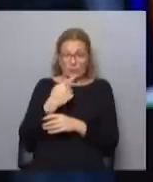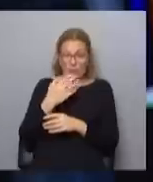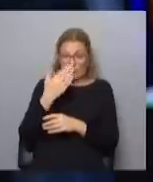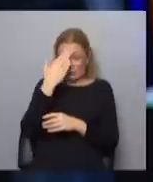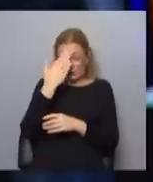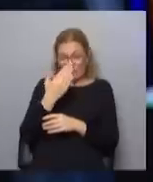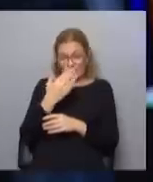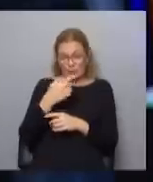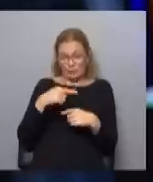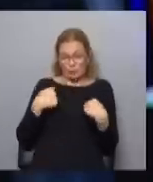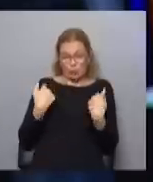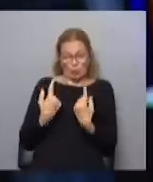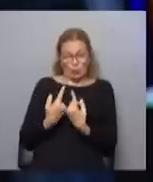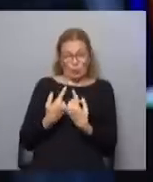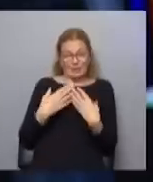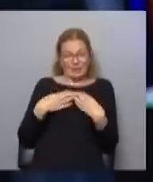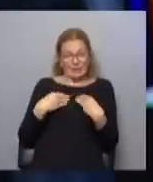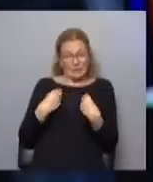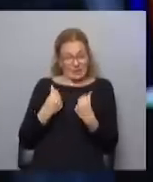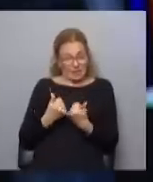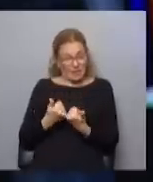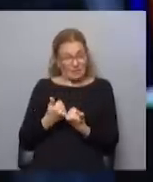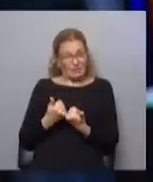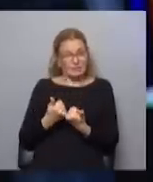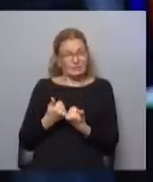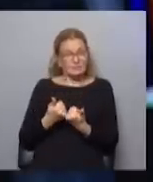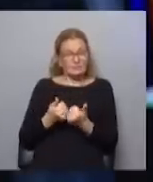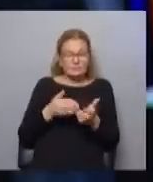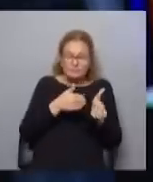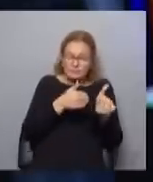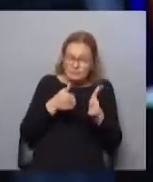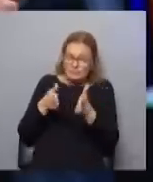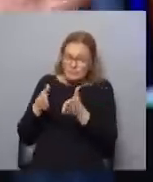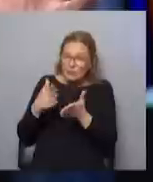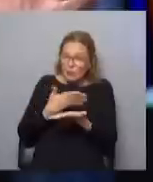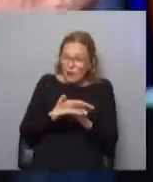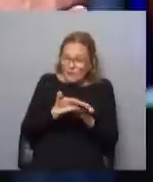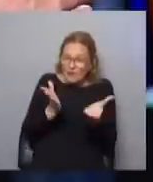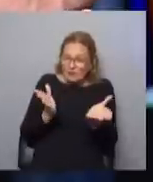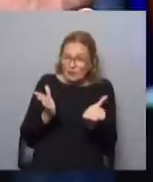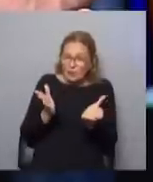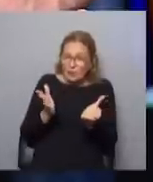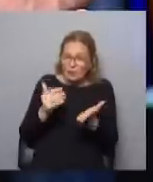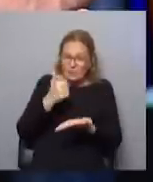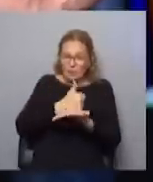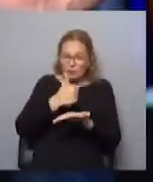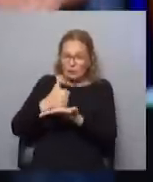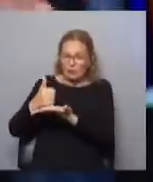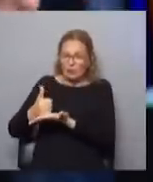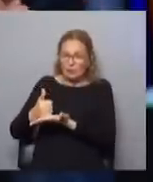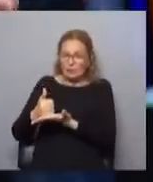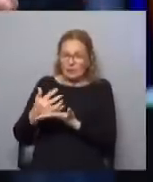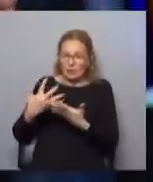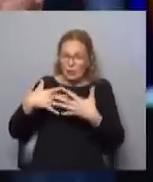es un frente donde tiene sensibilidad es donde tiene orientaciones donde tiene un abanico de posiciones que